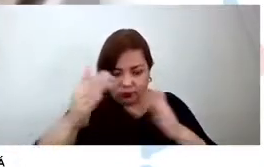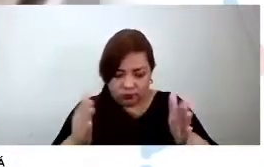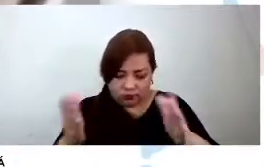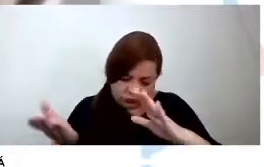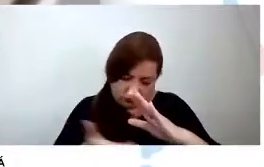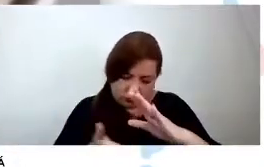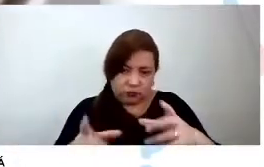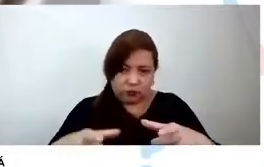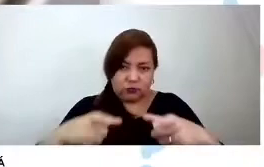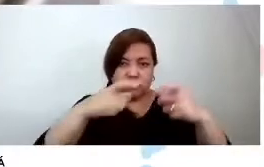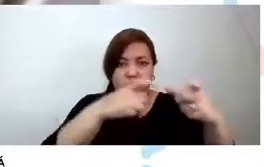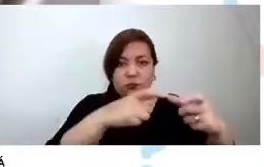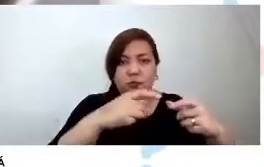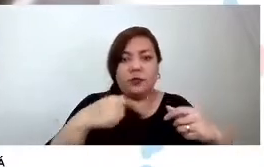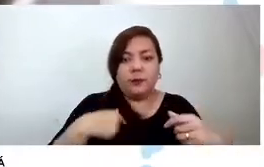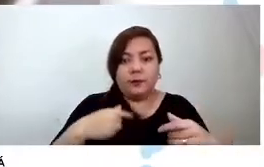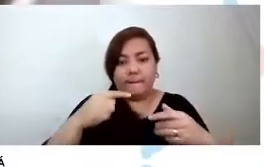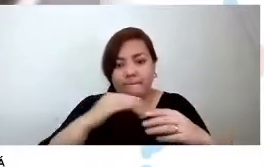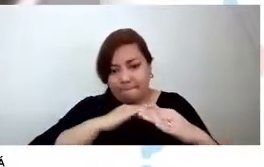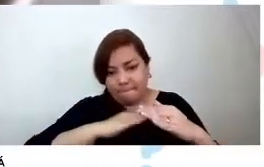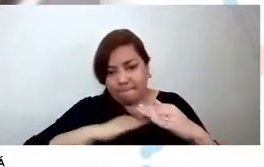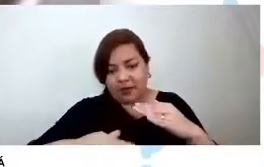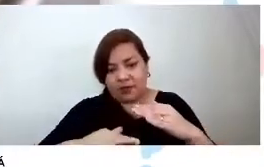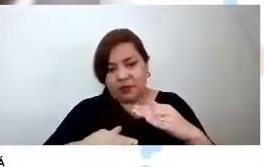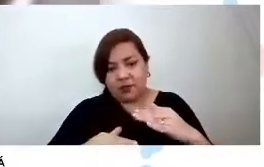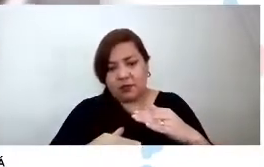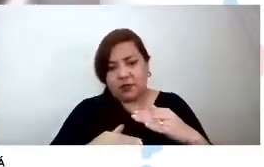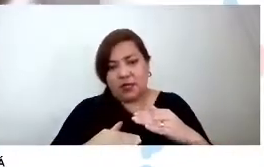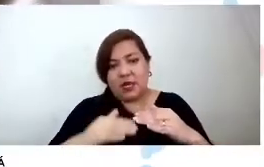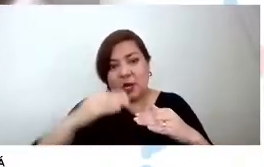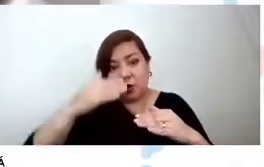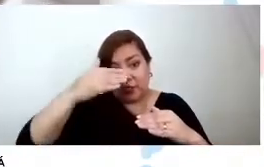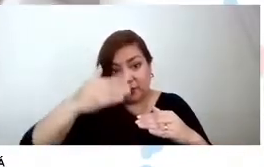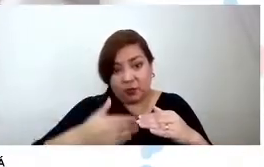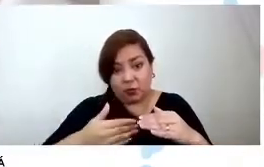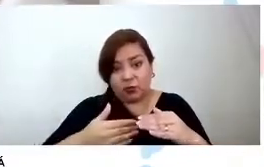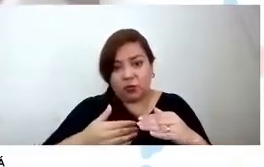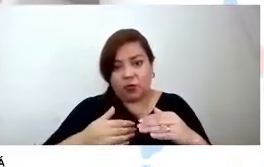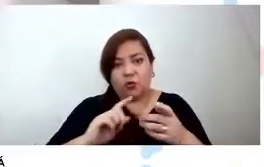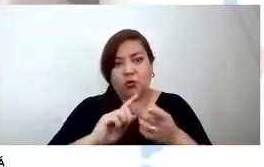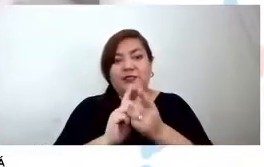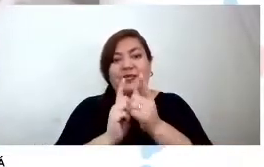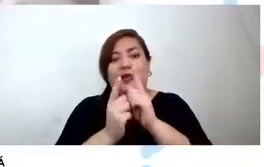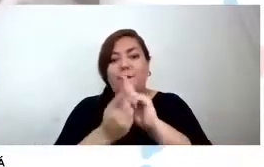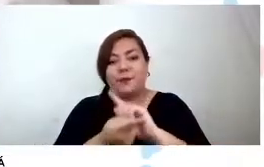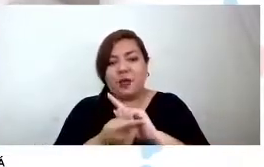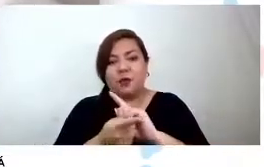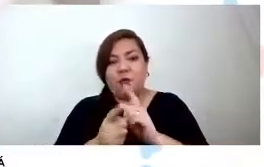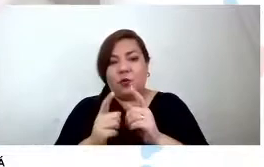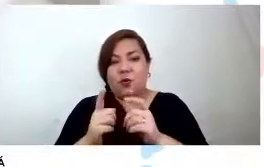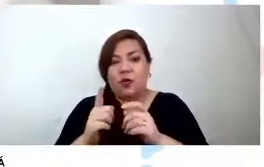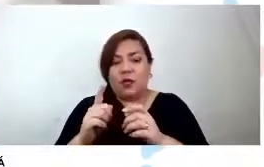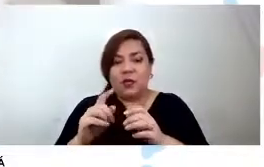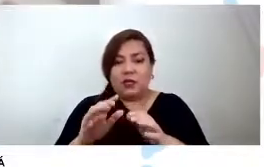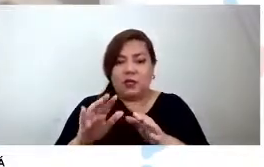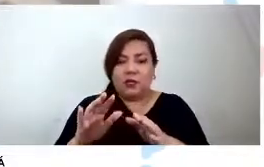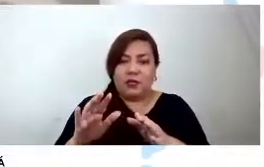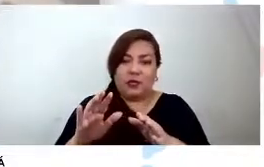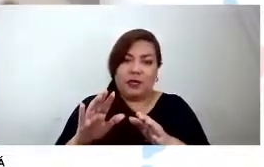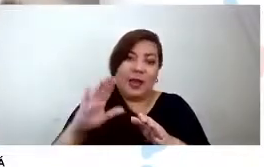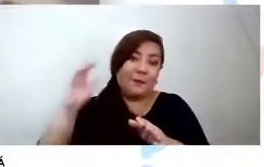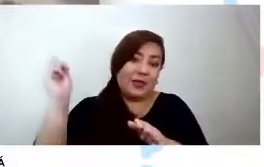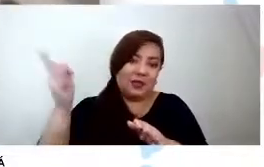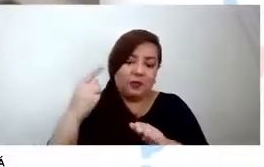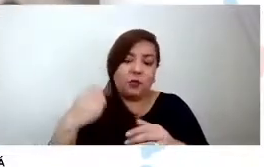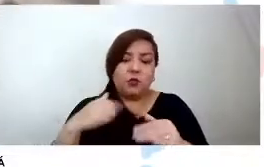y va y parte la roca se parte justo en donde se cambiaron los sedimentos. Por eso muchas veces abrimos un